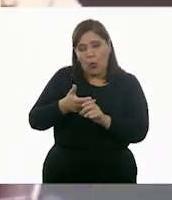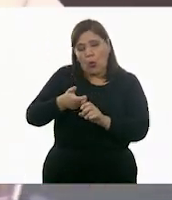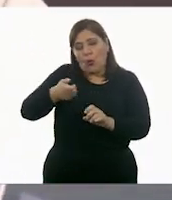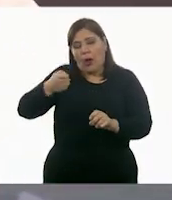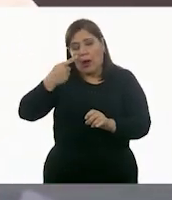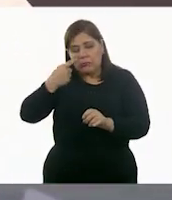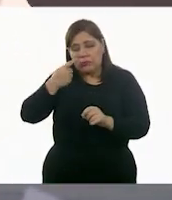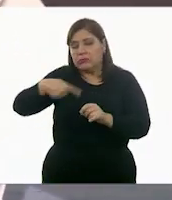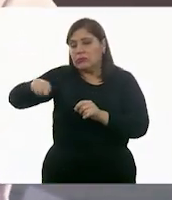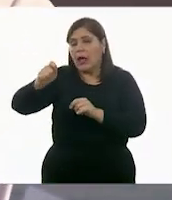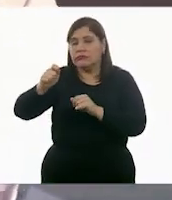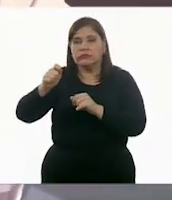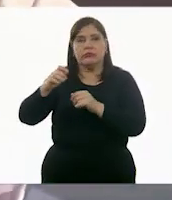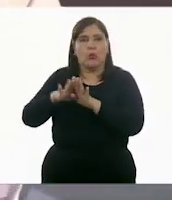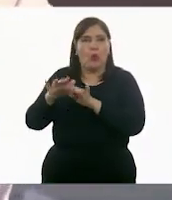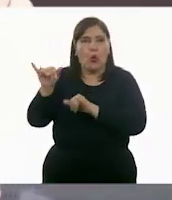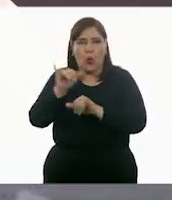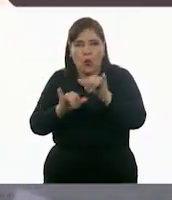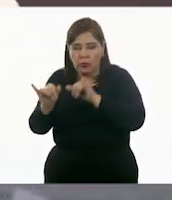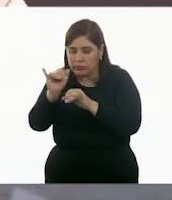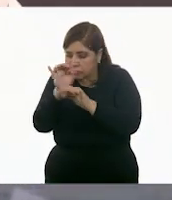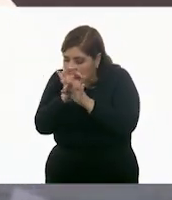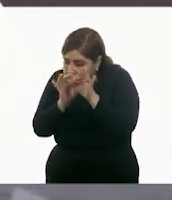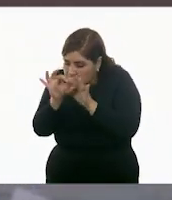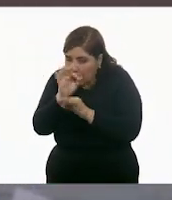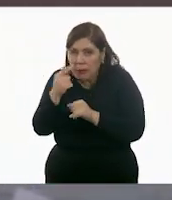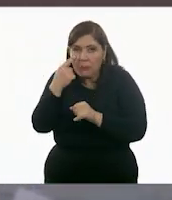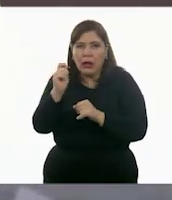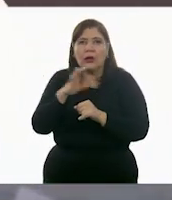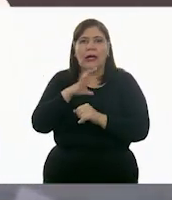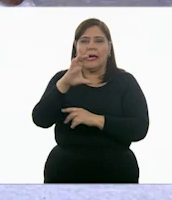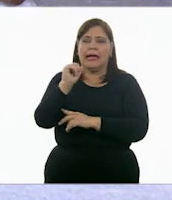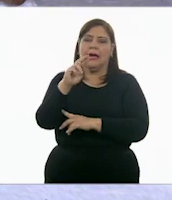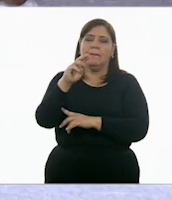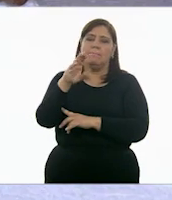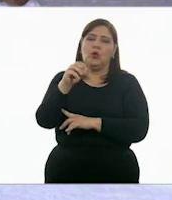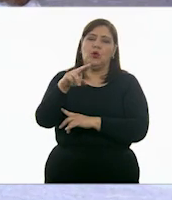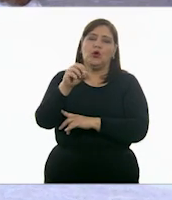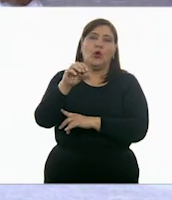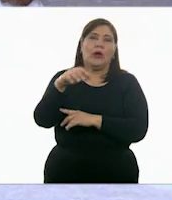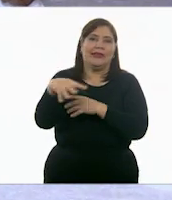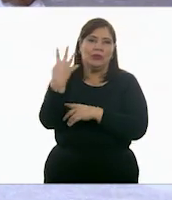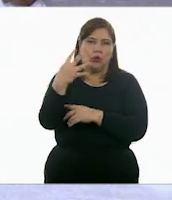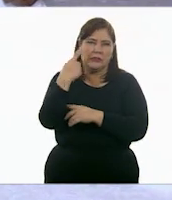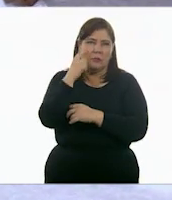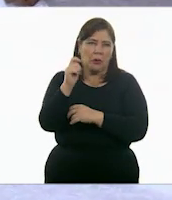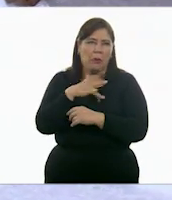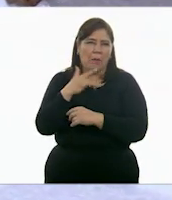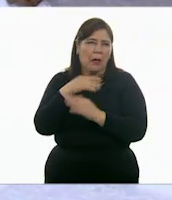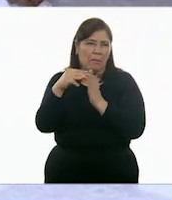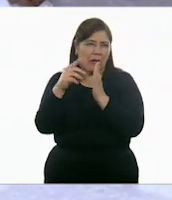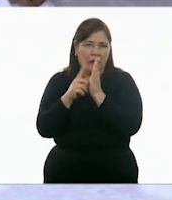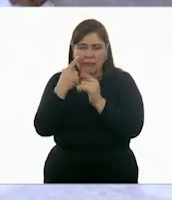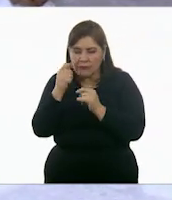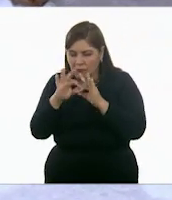un laboratorio donde se aplica un método conocido como el carbono 14. A través de toda esta